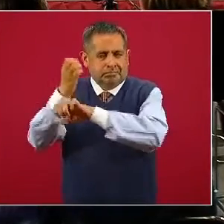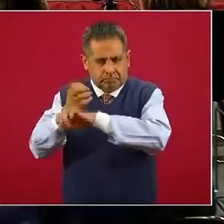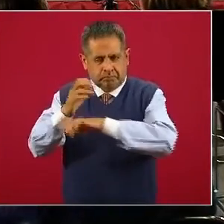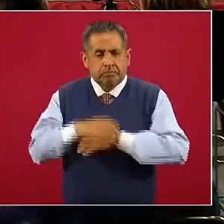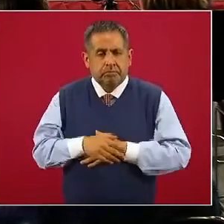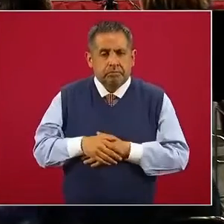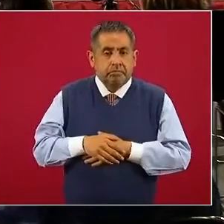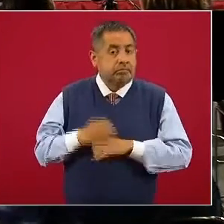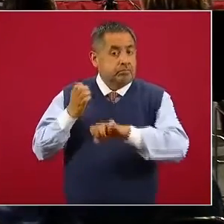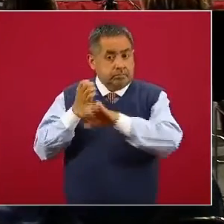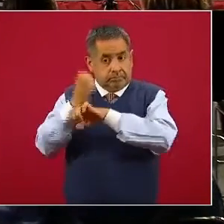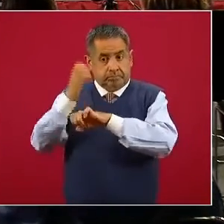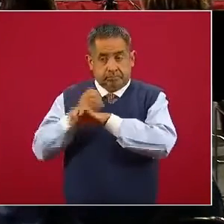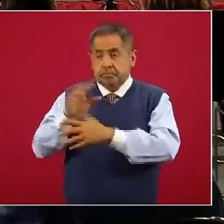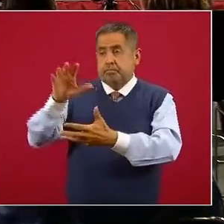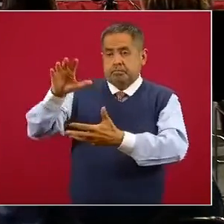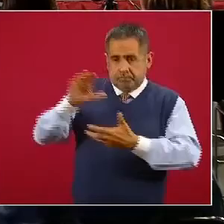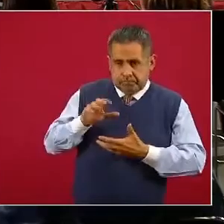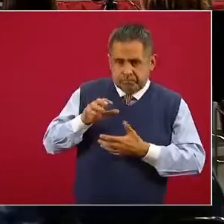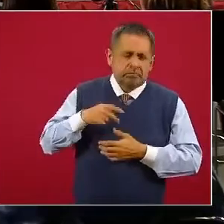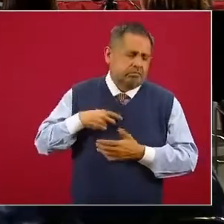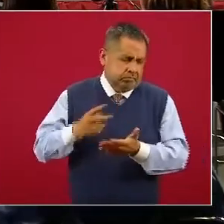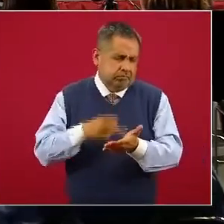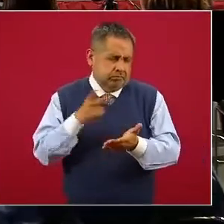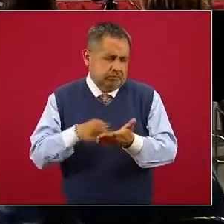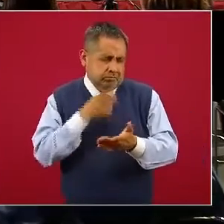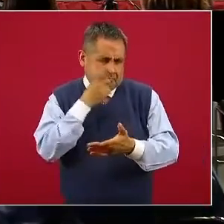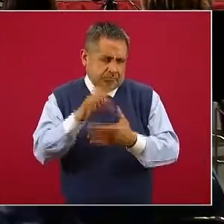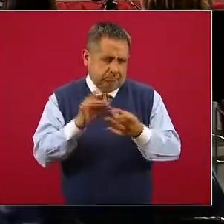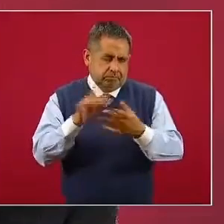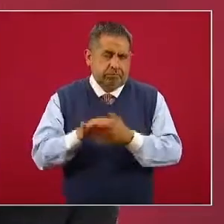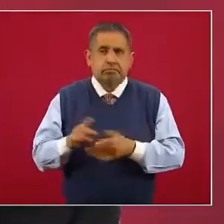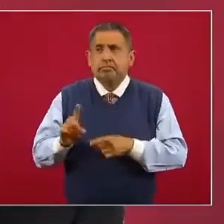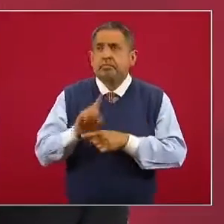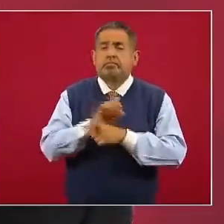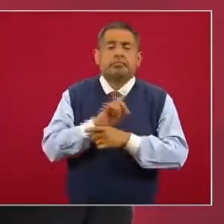entidades federativas, esto lo he recordado muchas veces, desde